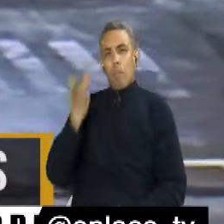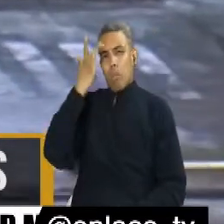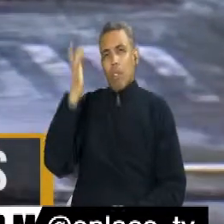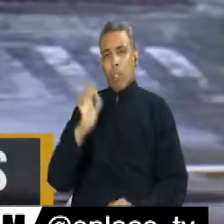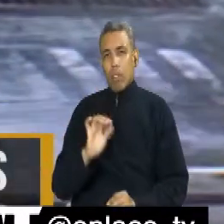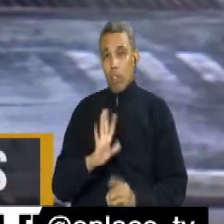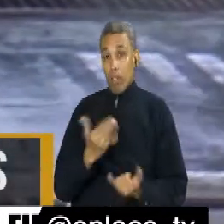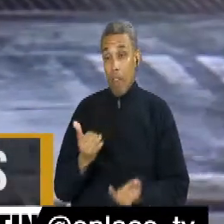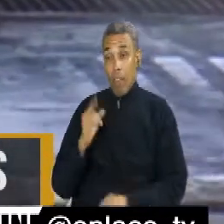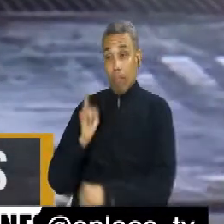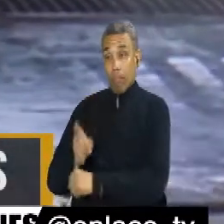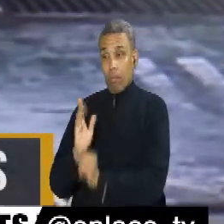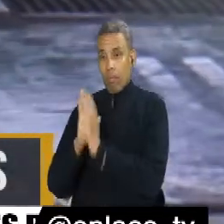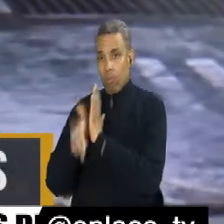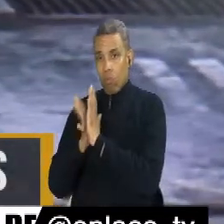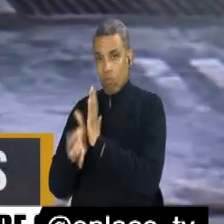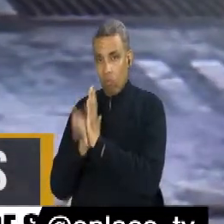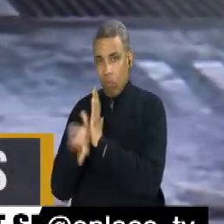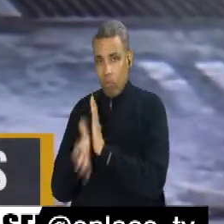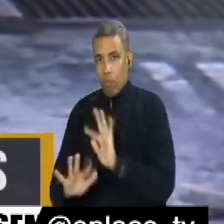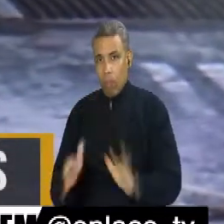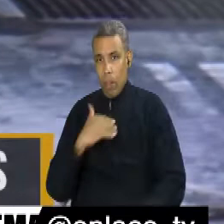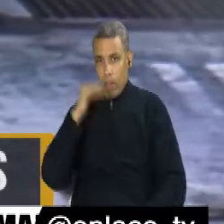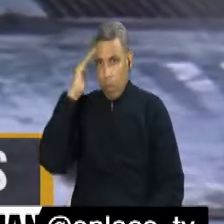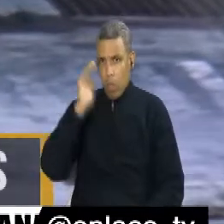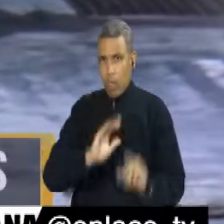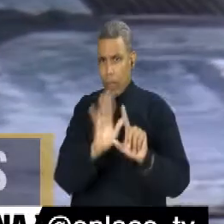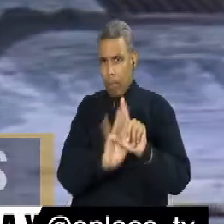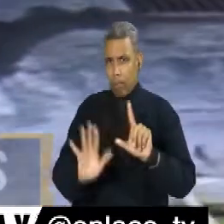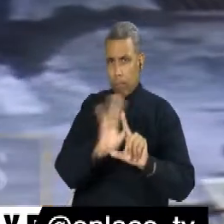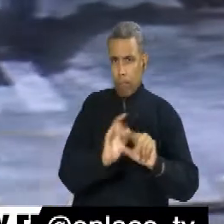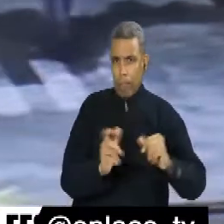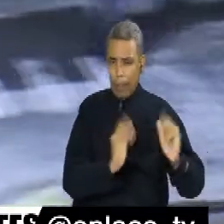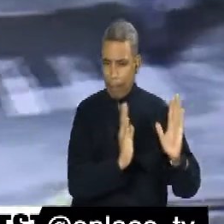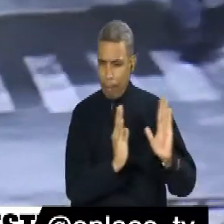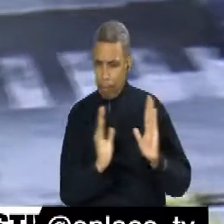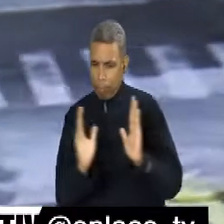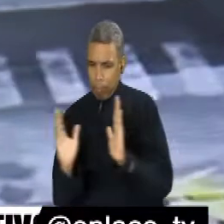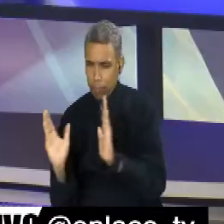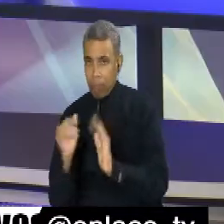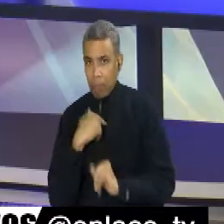autoridades. Denuncia que está acompañada de este registro de video que muestra la forma como se cometió el ilícito.